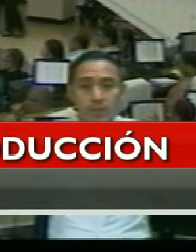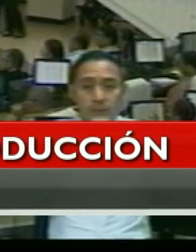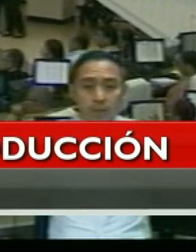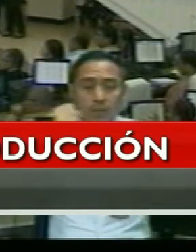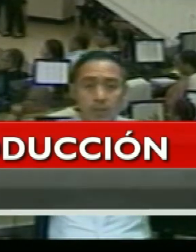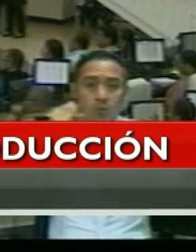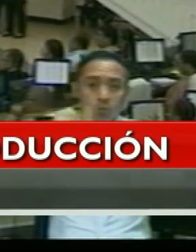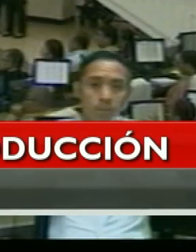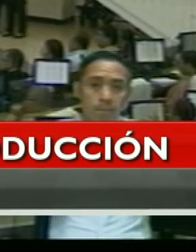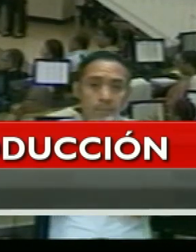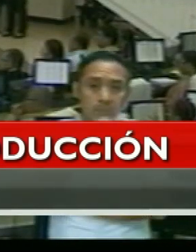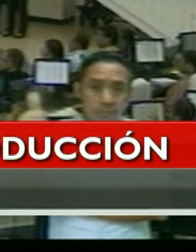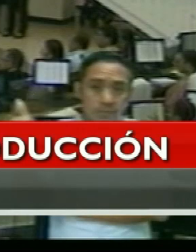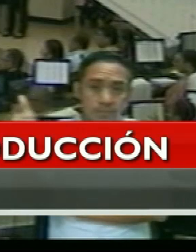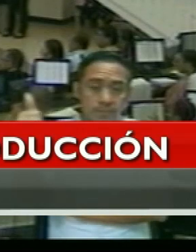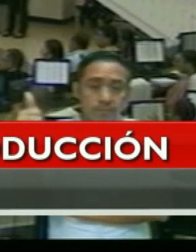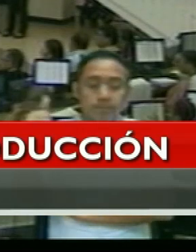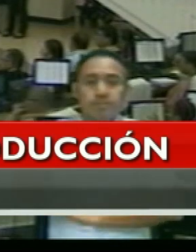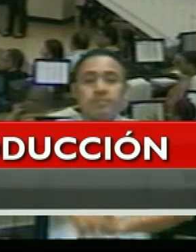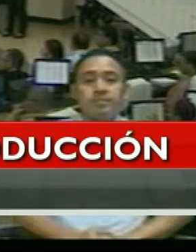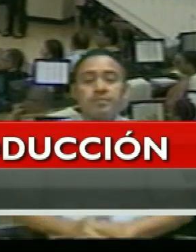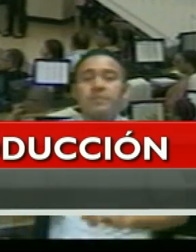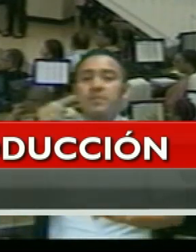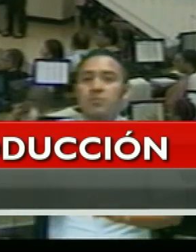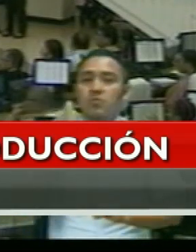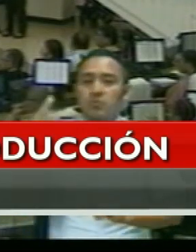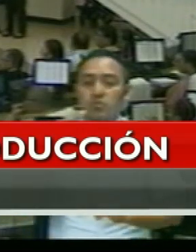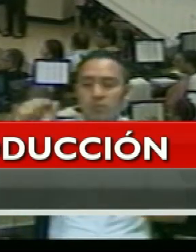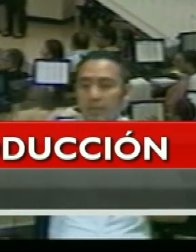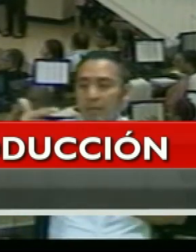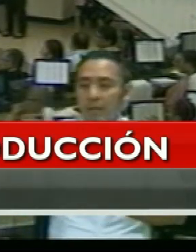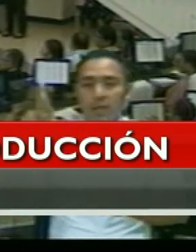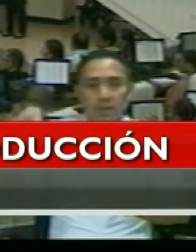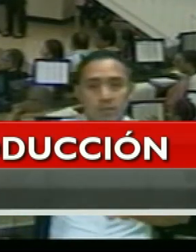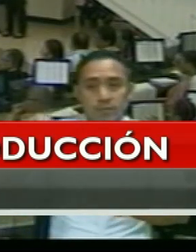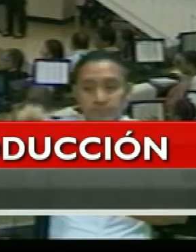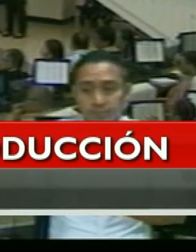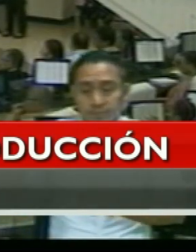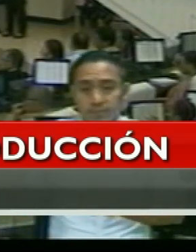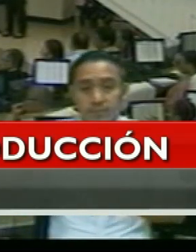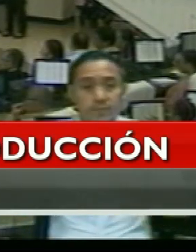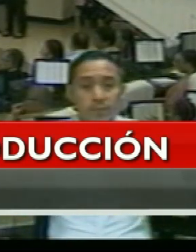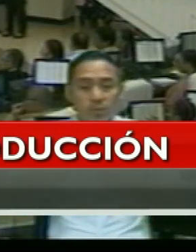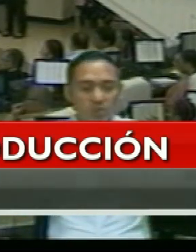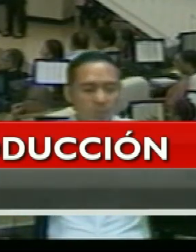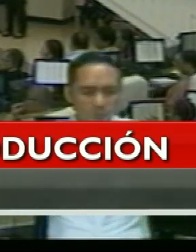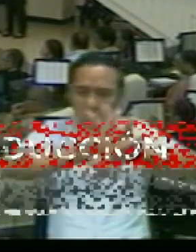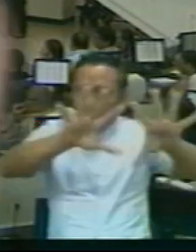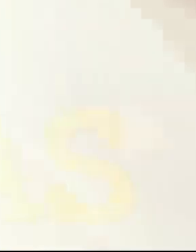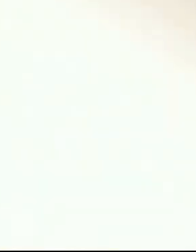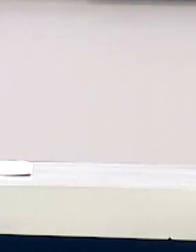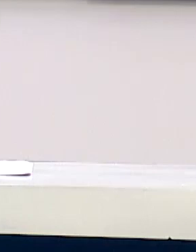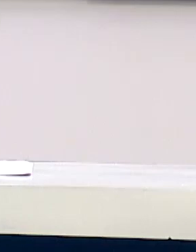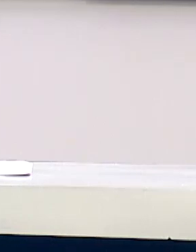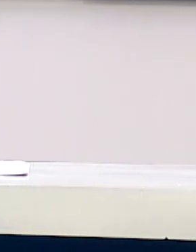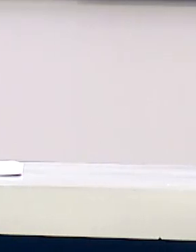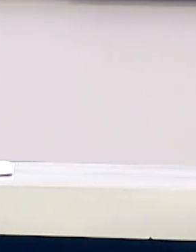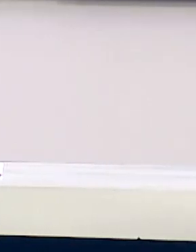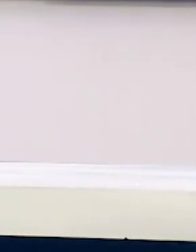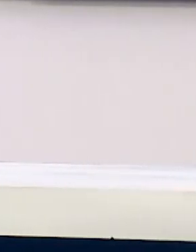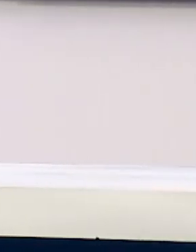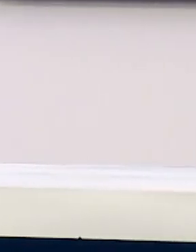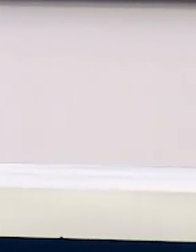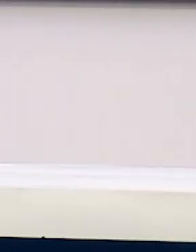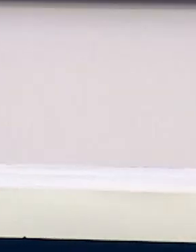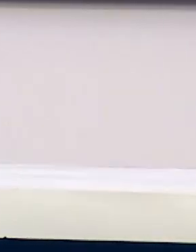mayor eficacia que pueda alcanzar la producción agropecuaria. Rudy Contreras, Multinoticias. Ahora